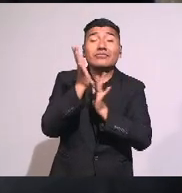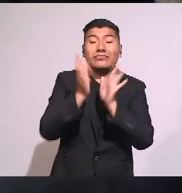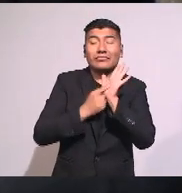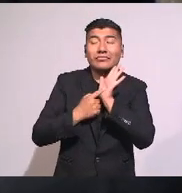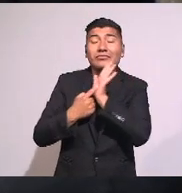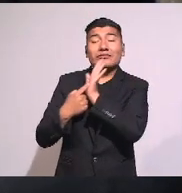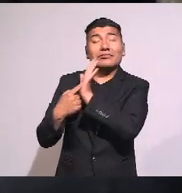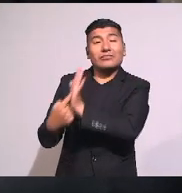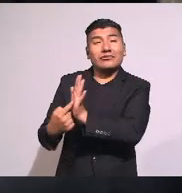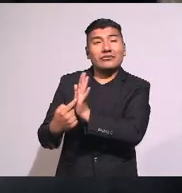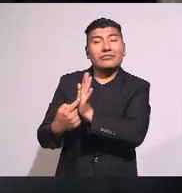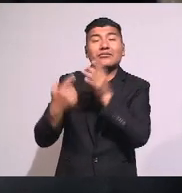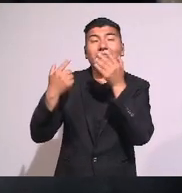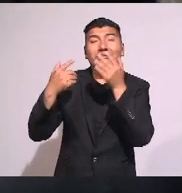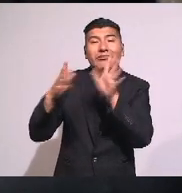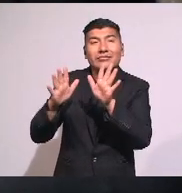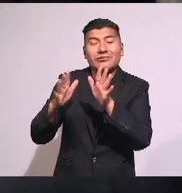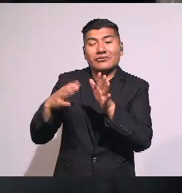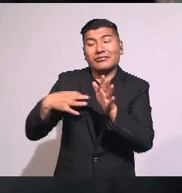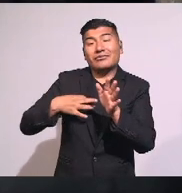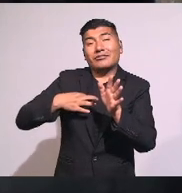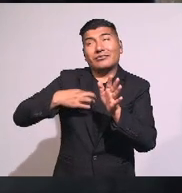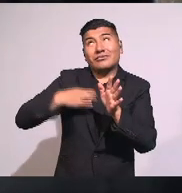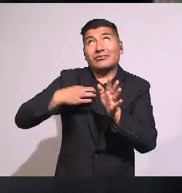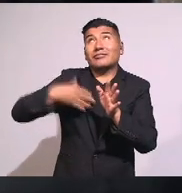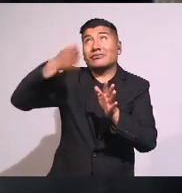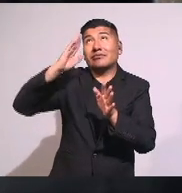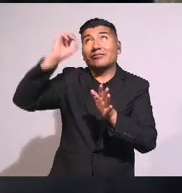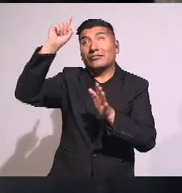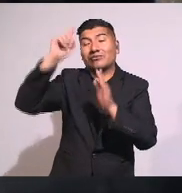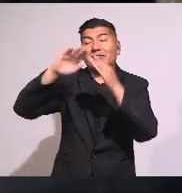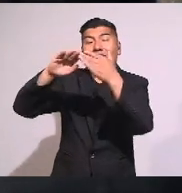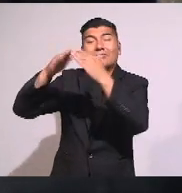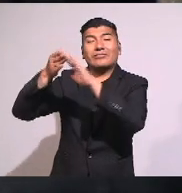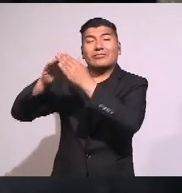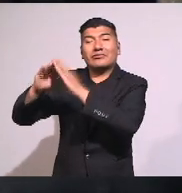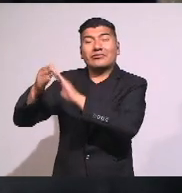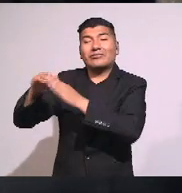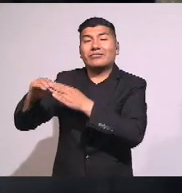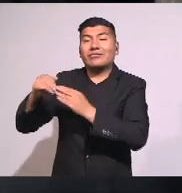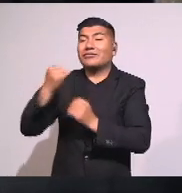conocer la gratuidad por parte de Dios en el pueblo de Israel.